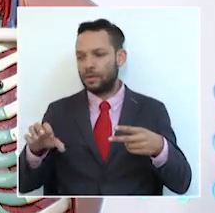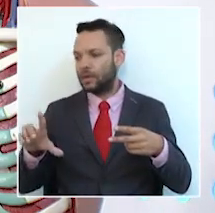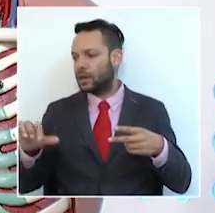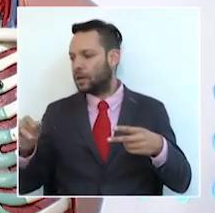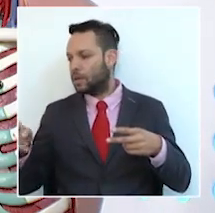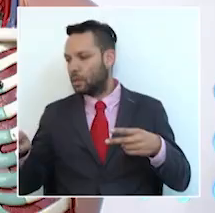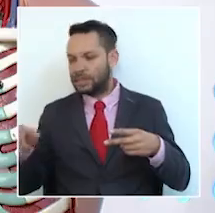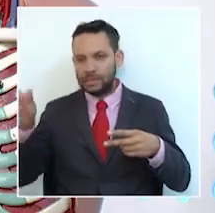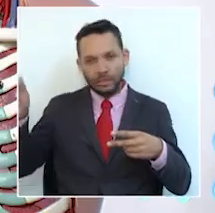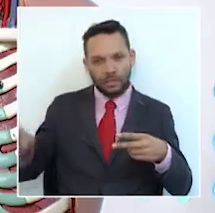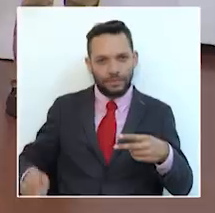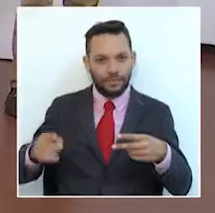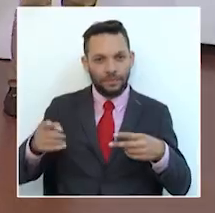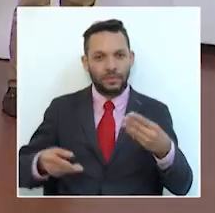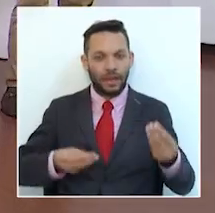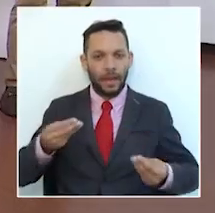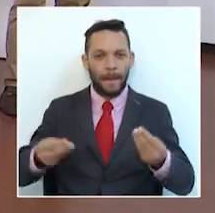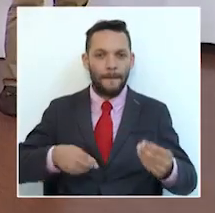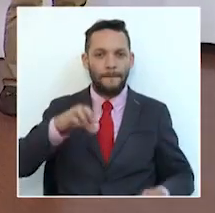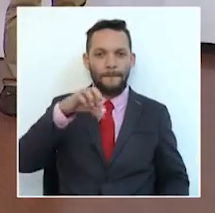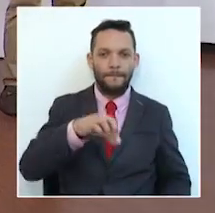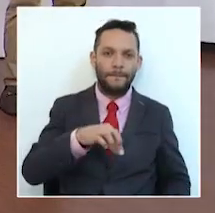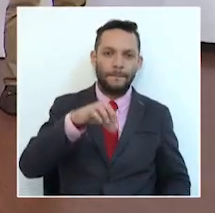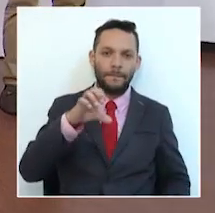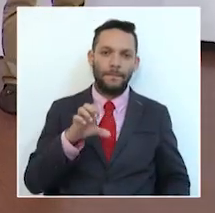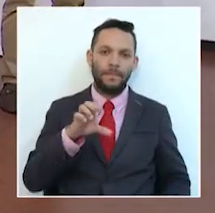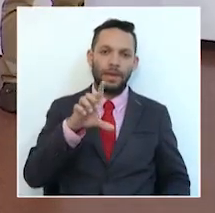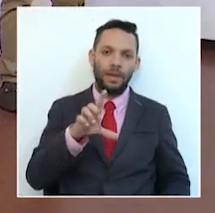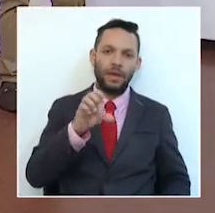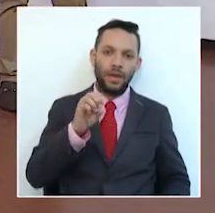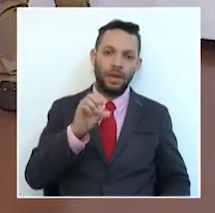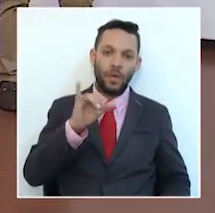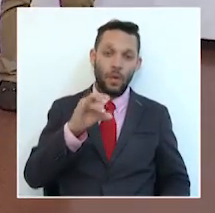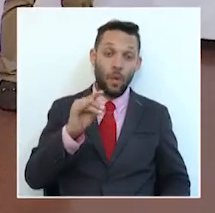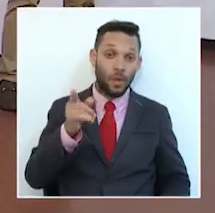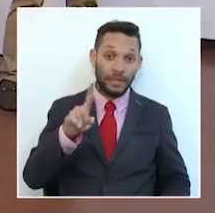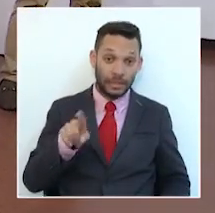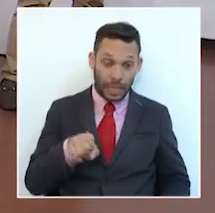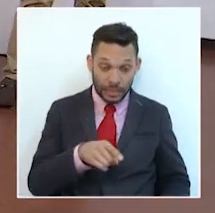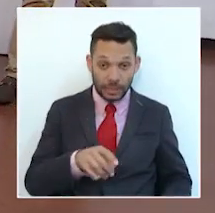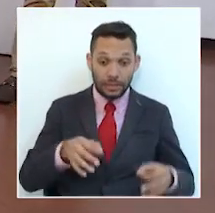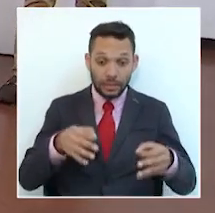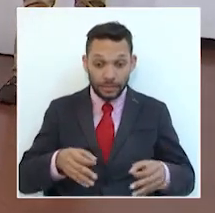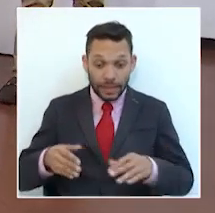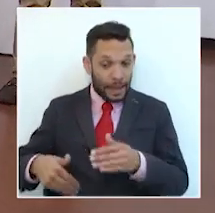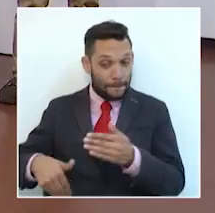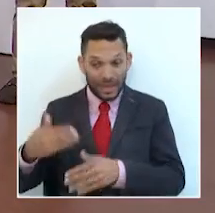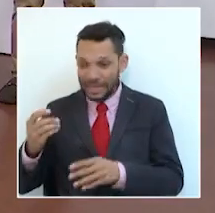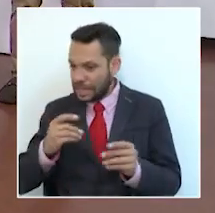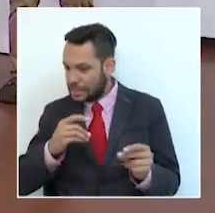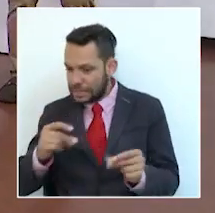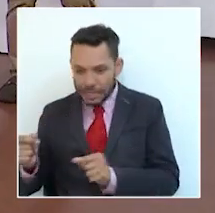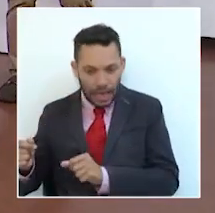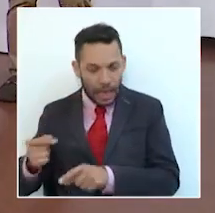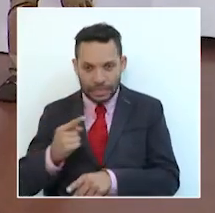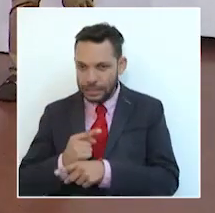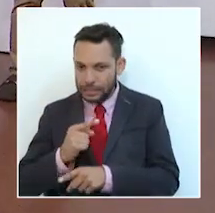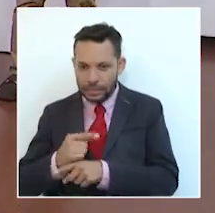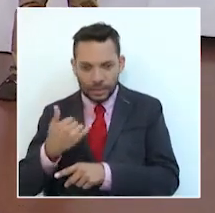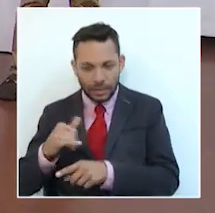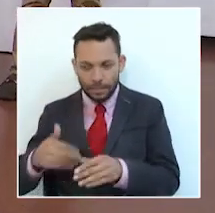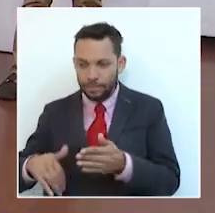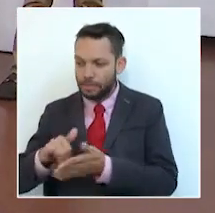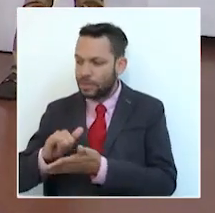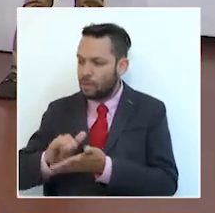y desarrollo de ppl hoy des y termalismo como el tema es tan grande vamos a entrar en materia a doctor amos lourdes muchas